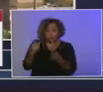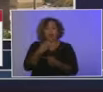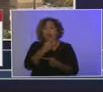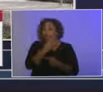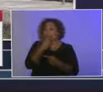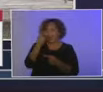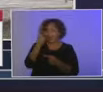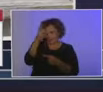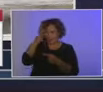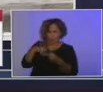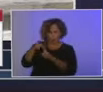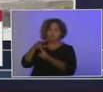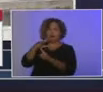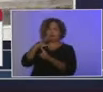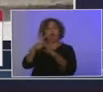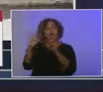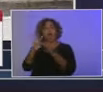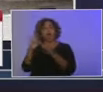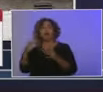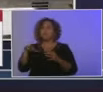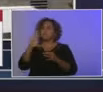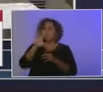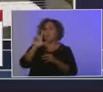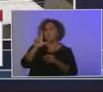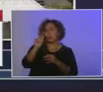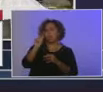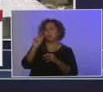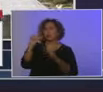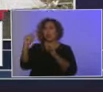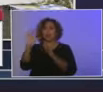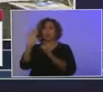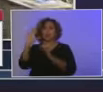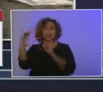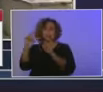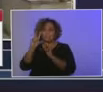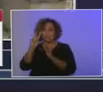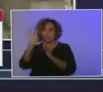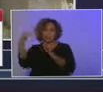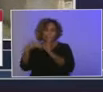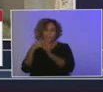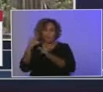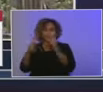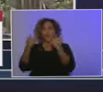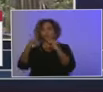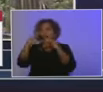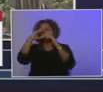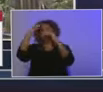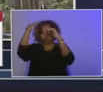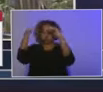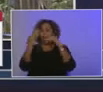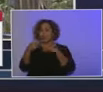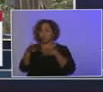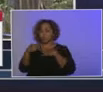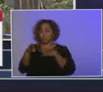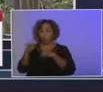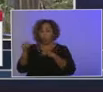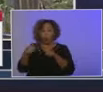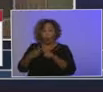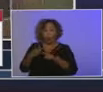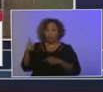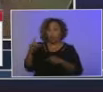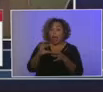referencia a que habían entre 20 a 25 mil personas con toldos azules todavía. Y cuando lo hizo, lo